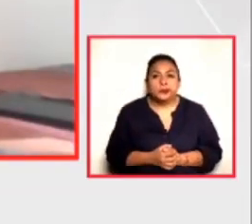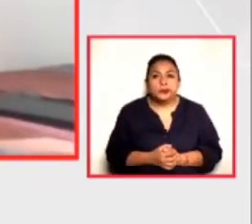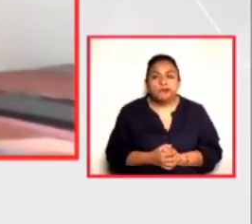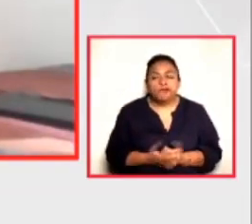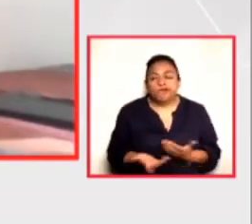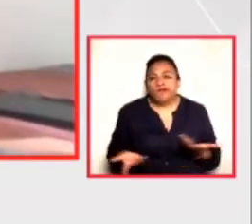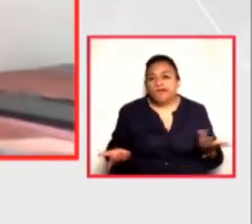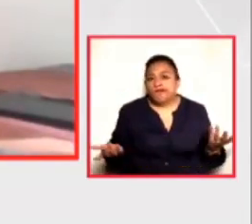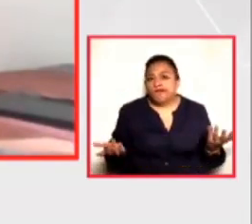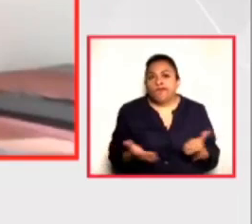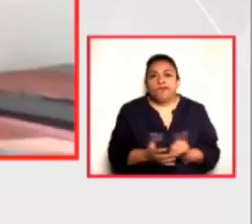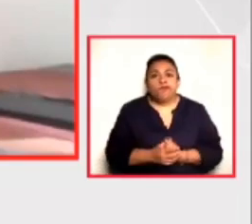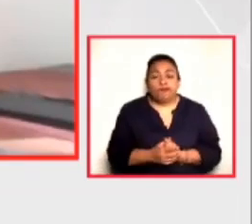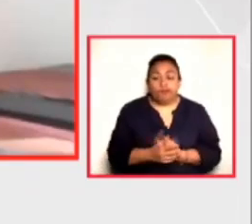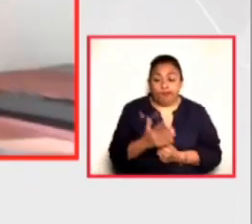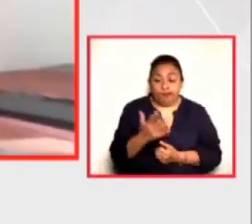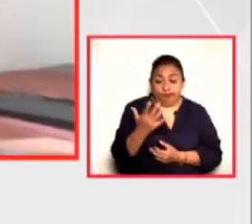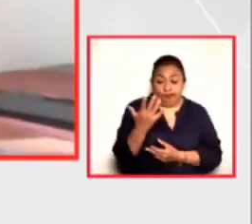la mano